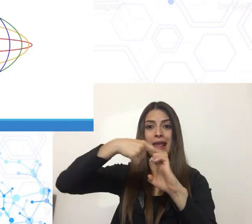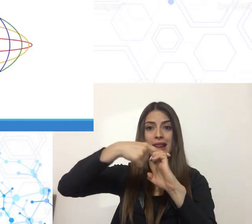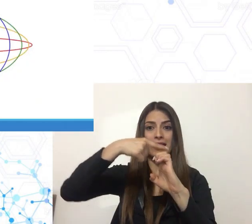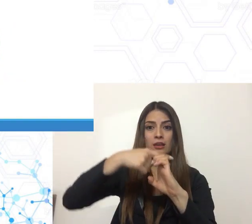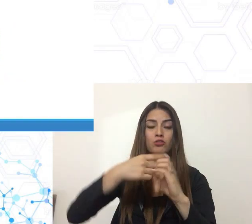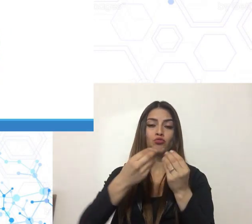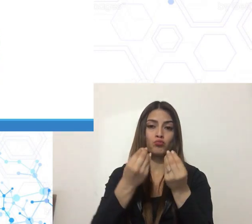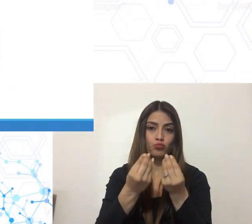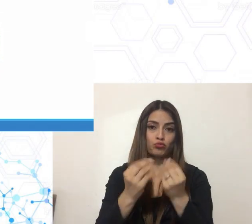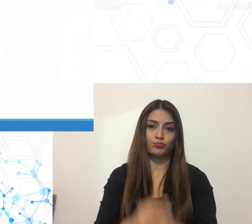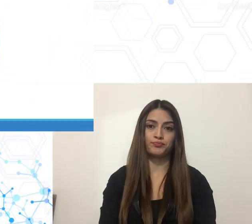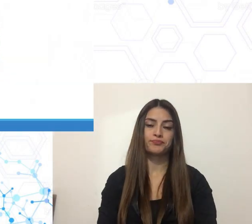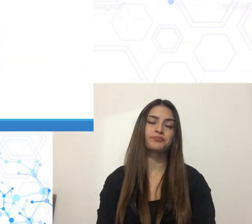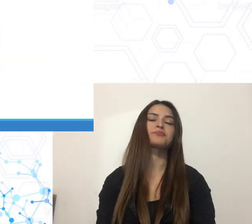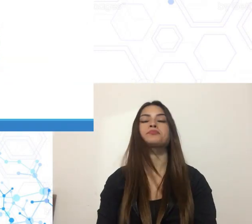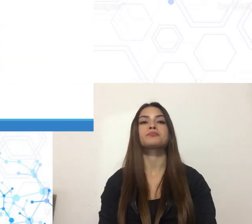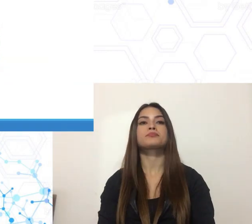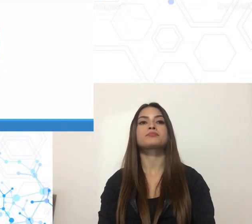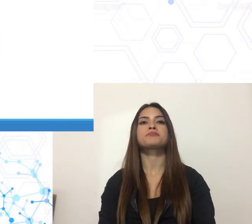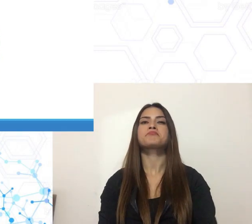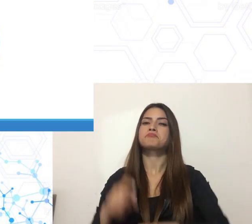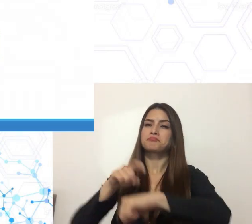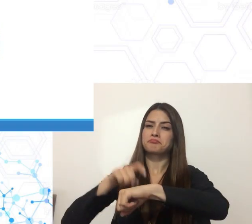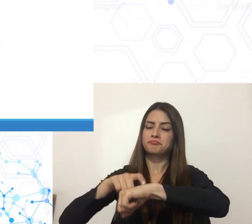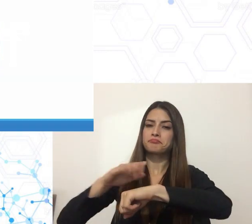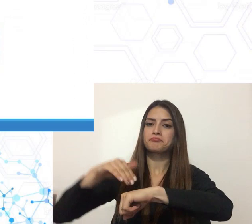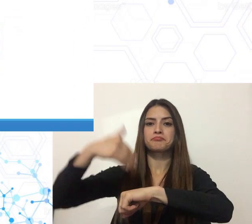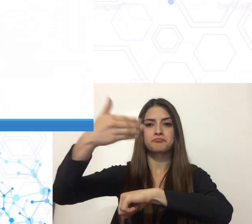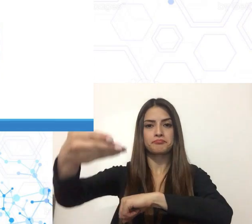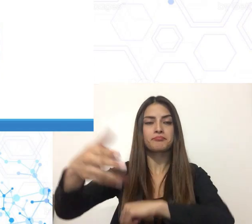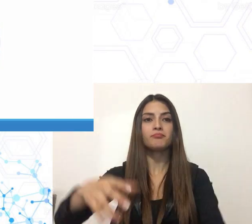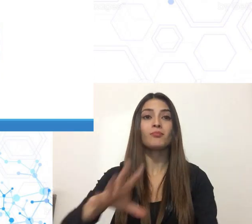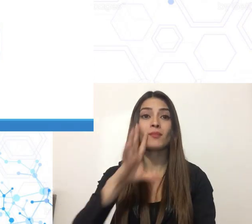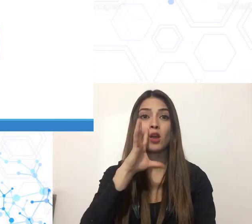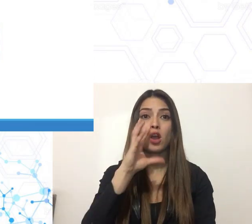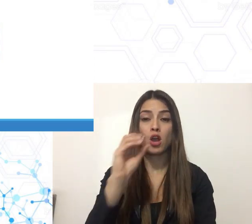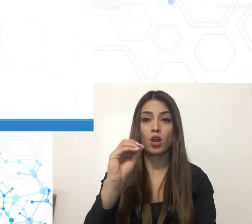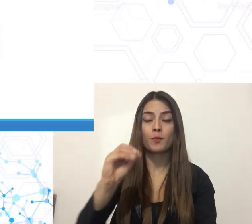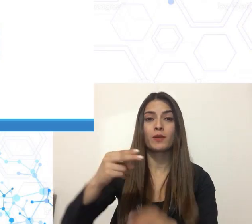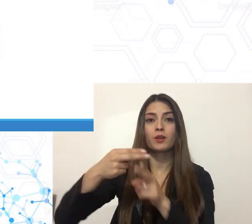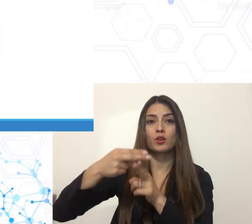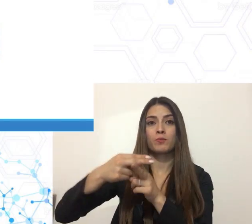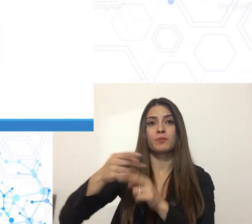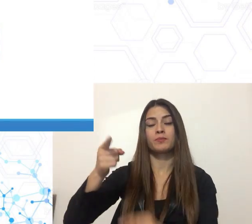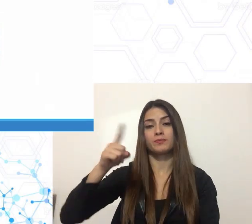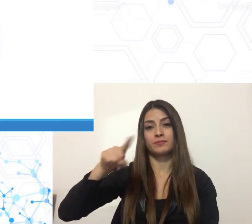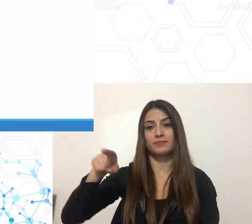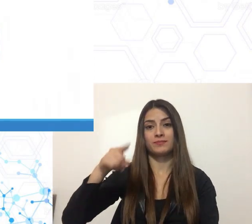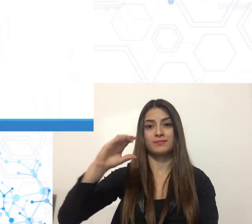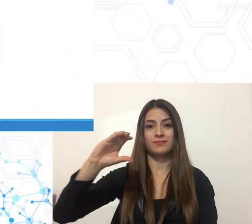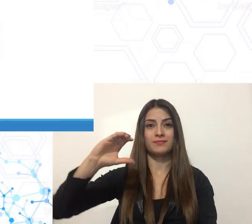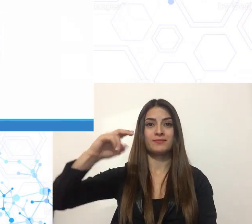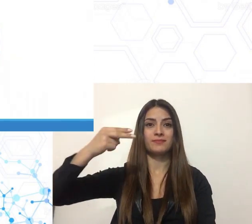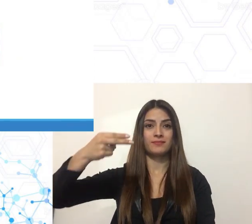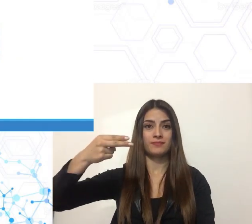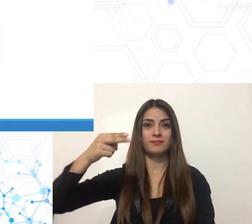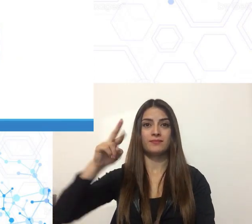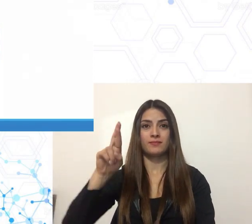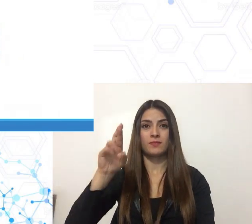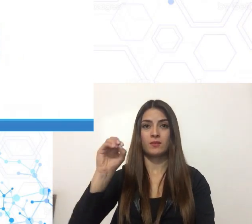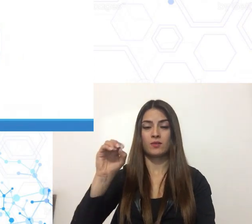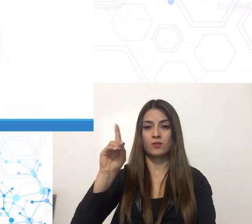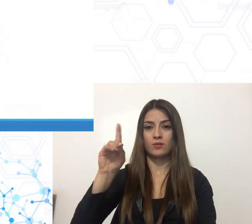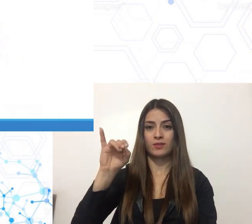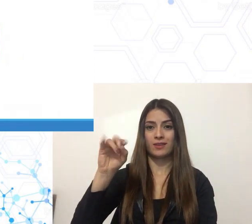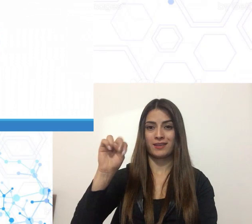Posteriormente a este ejemplo aparece entonces Schrödinger, y entonces Schrödinger dice que los